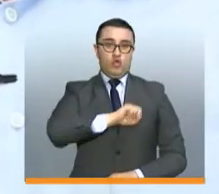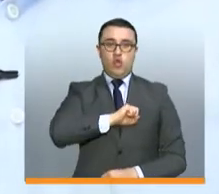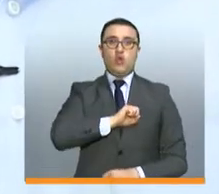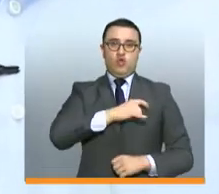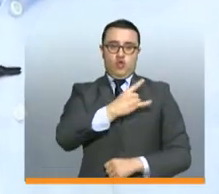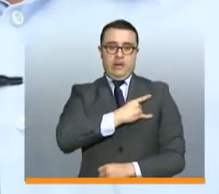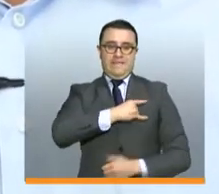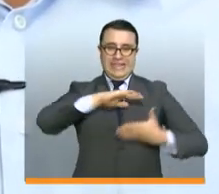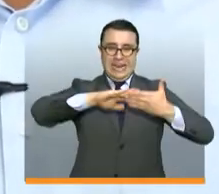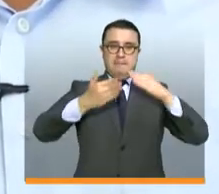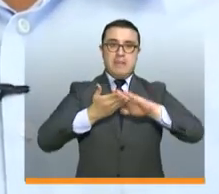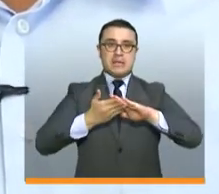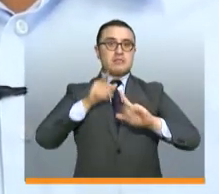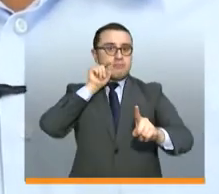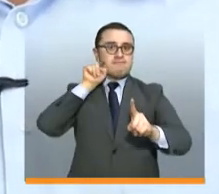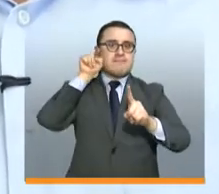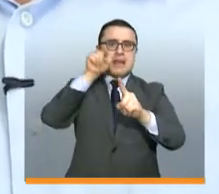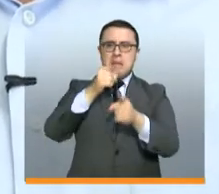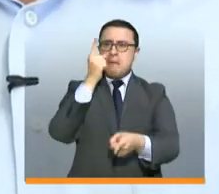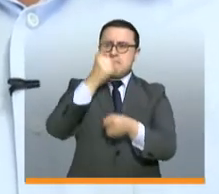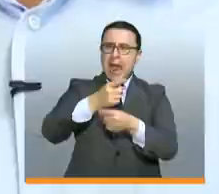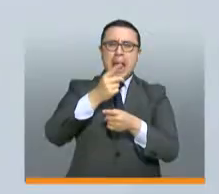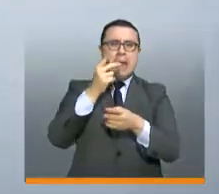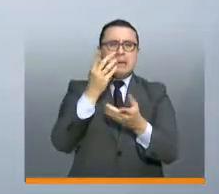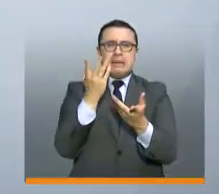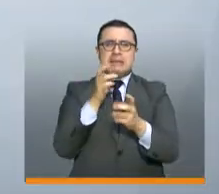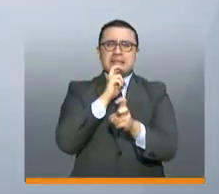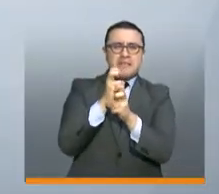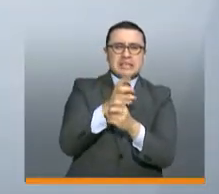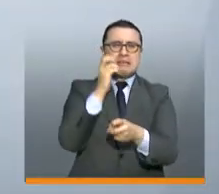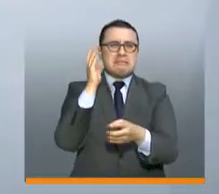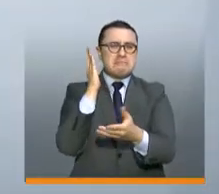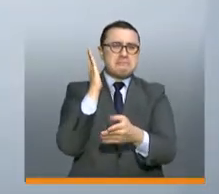como parte de los desafíos que tiene la pandemia.